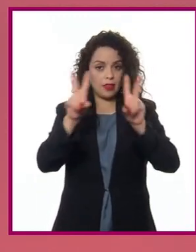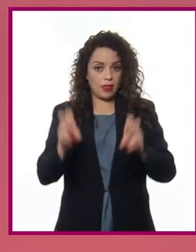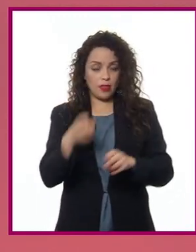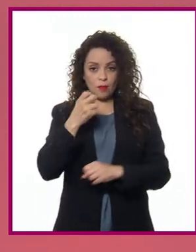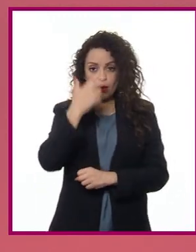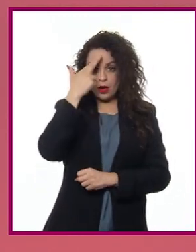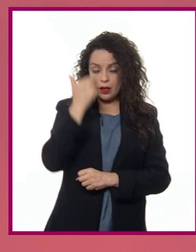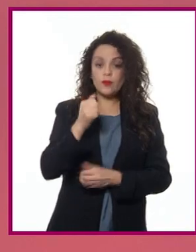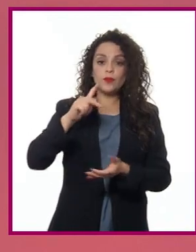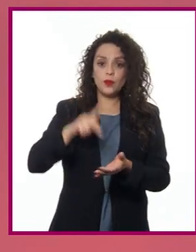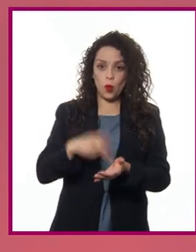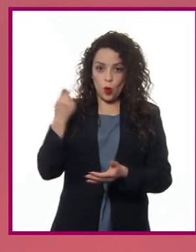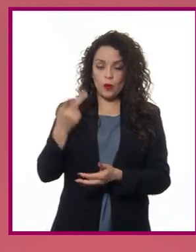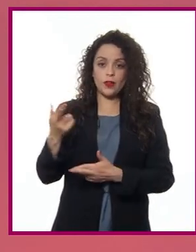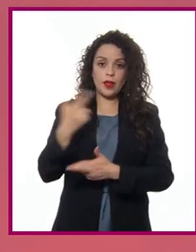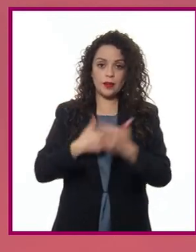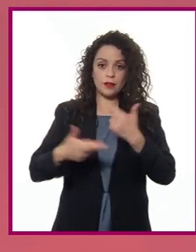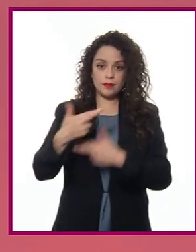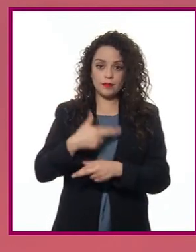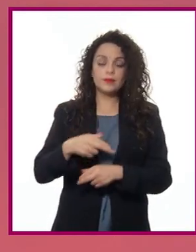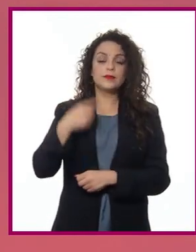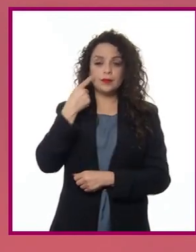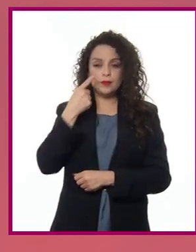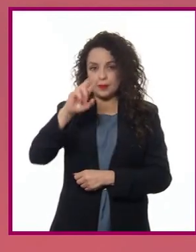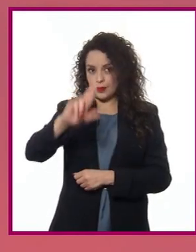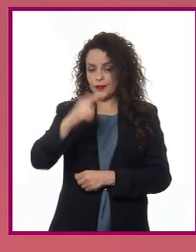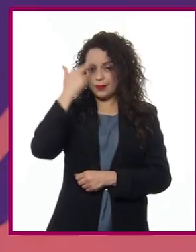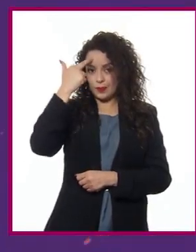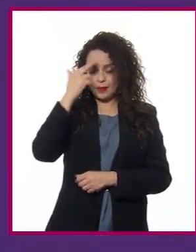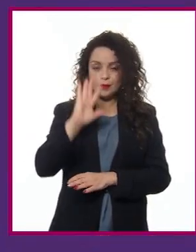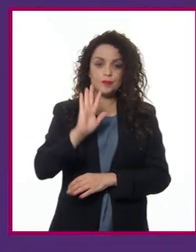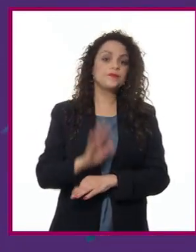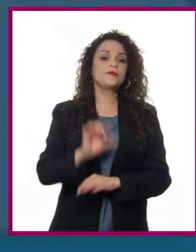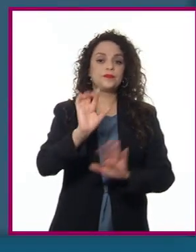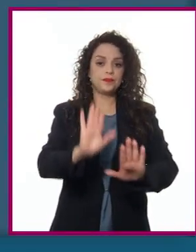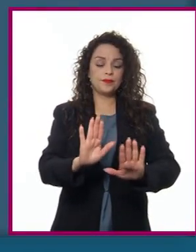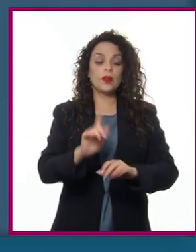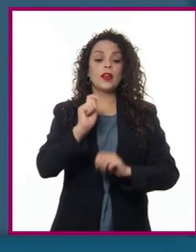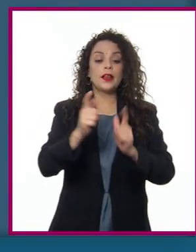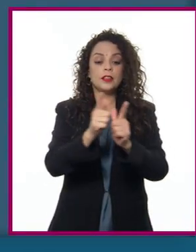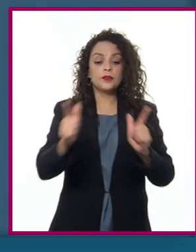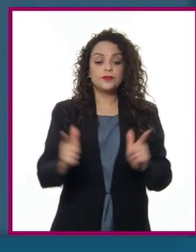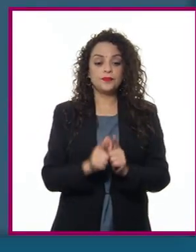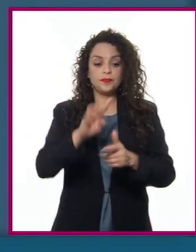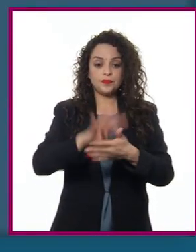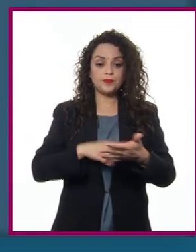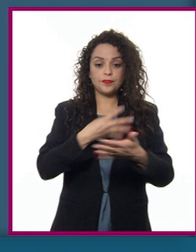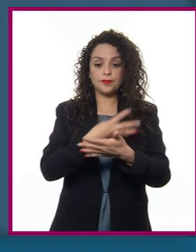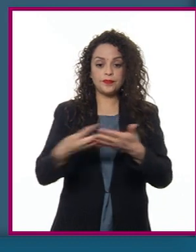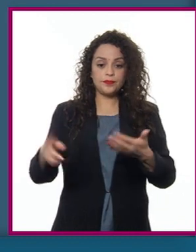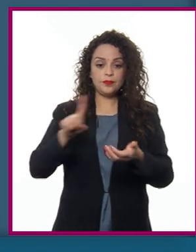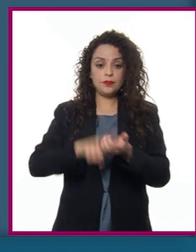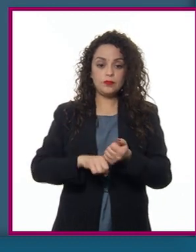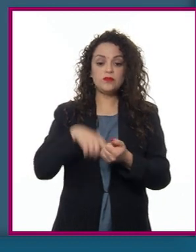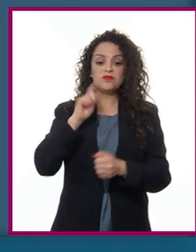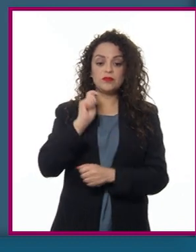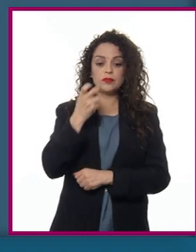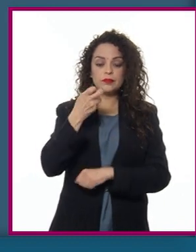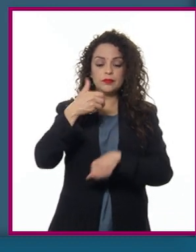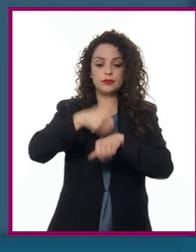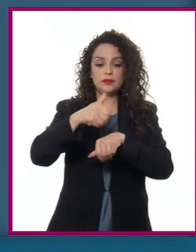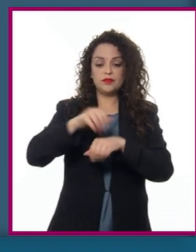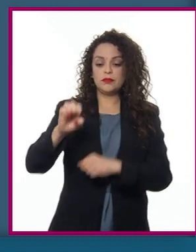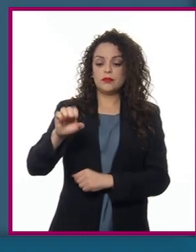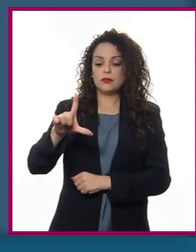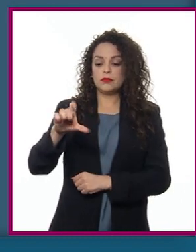que vamos a retomarlo brevemente. Recordemos que los grupos de los elementos representativos tienen el siguiente número de